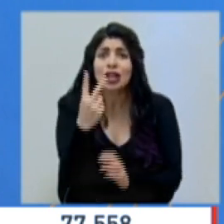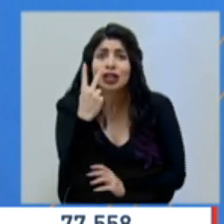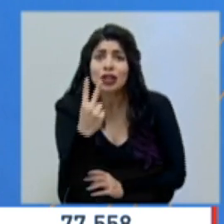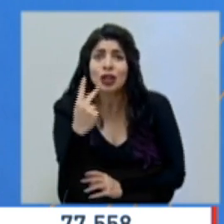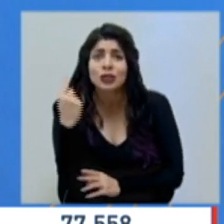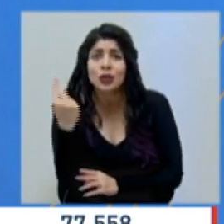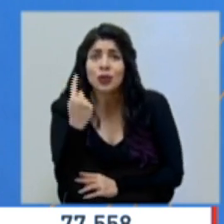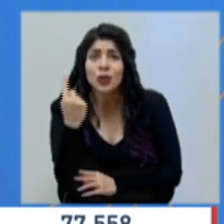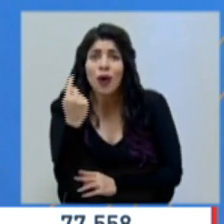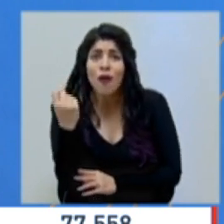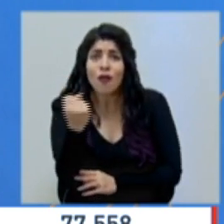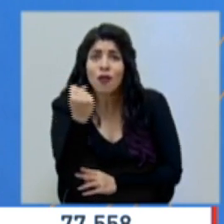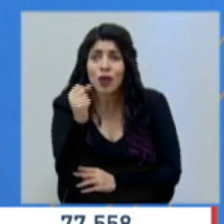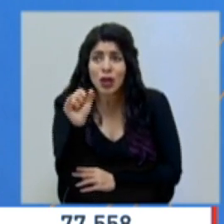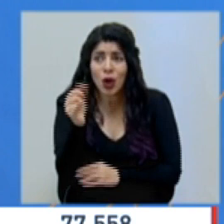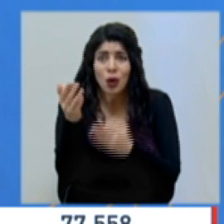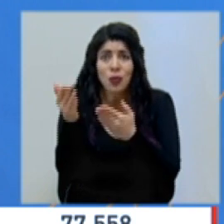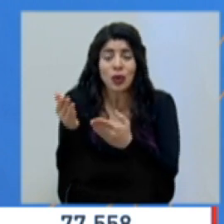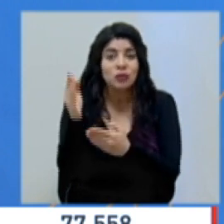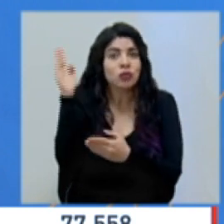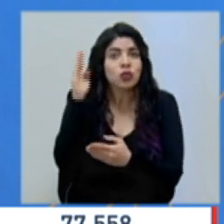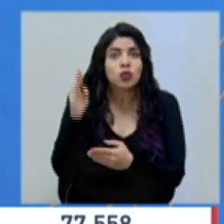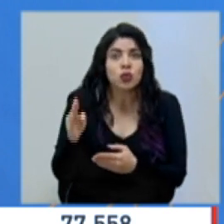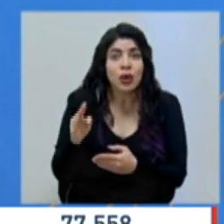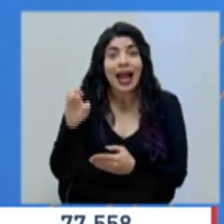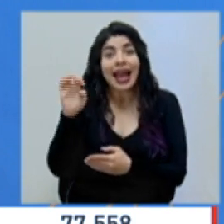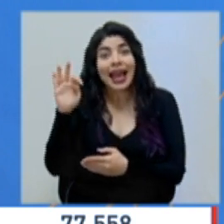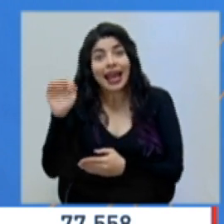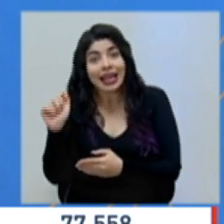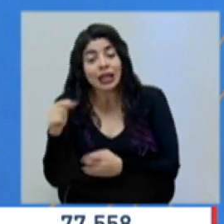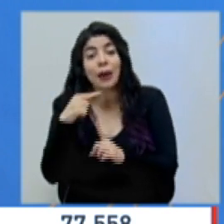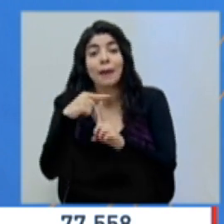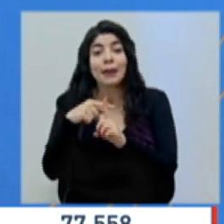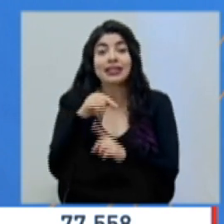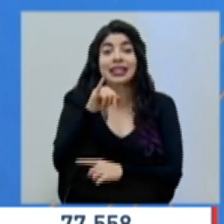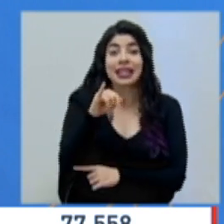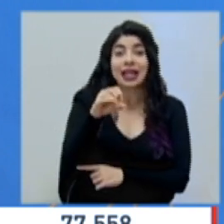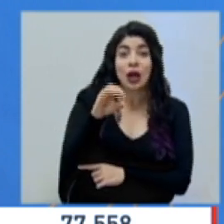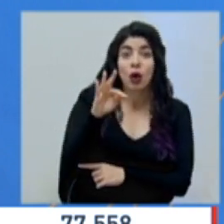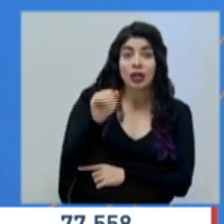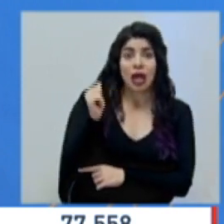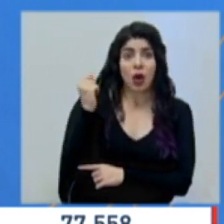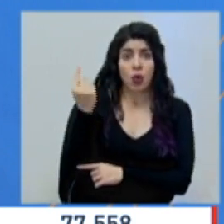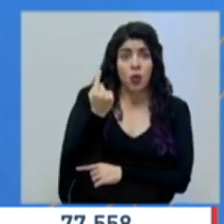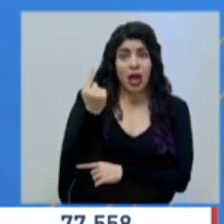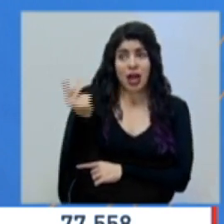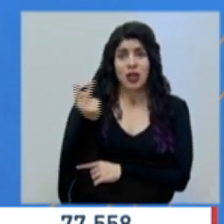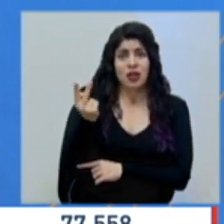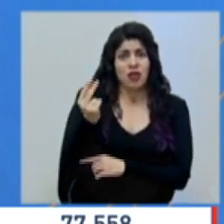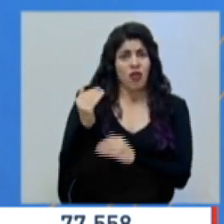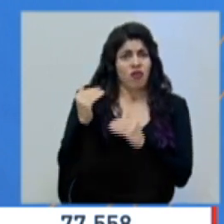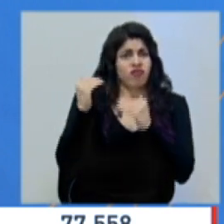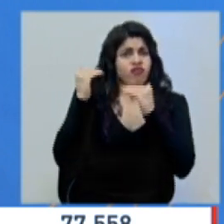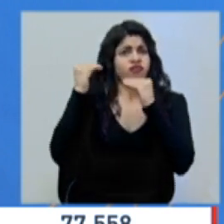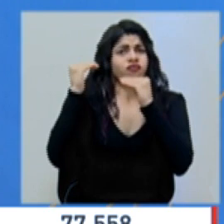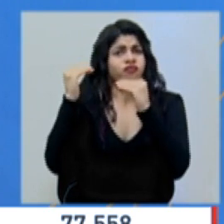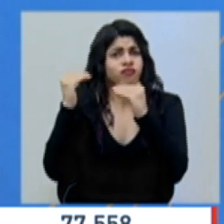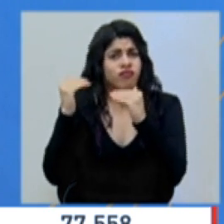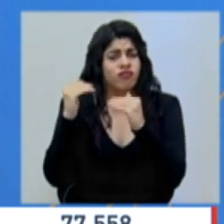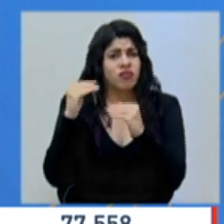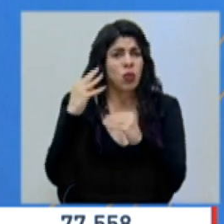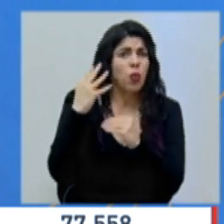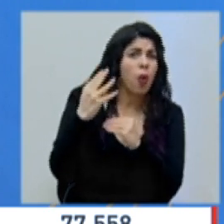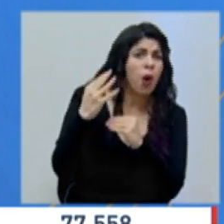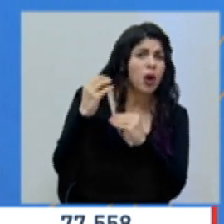esta envergadura. Tanto ETA como Iota han sido huracanes mayores de categoría